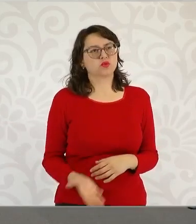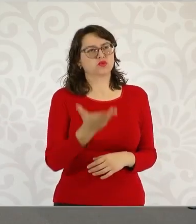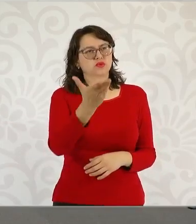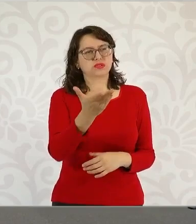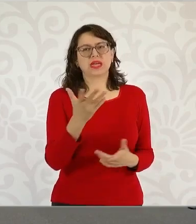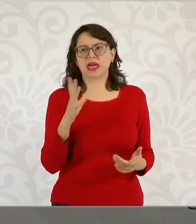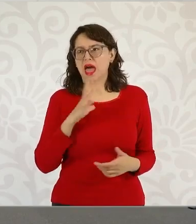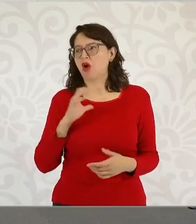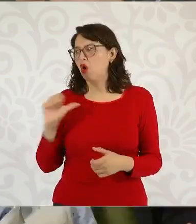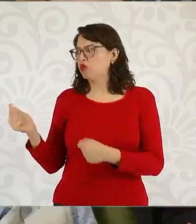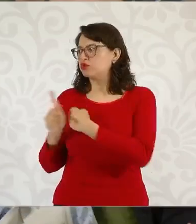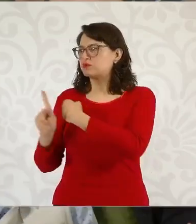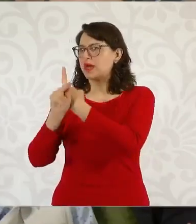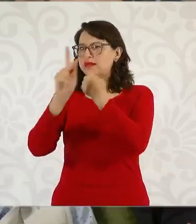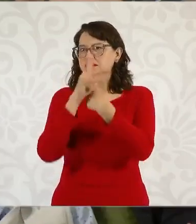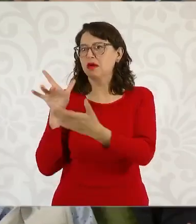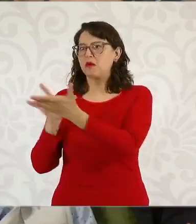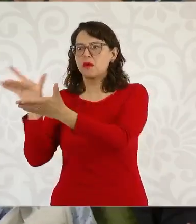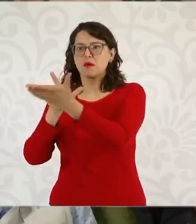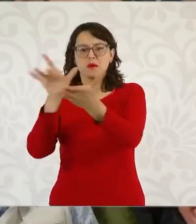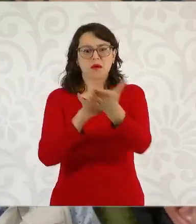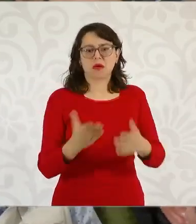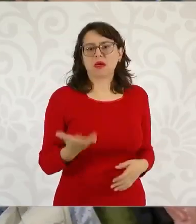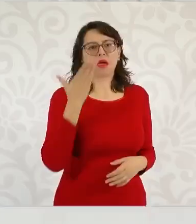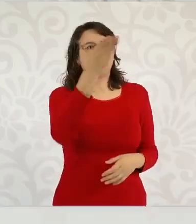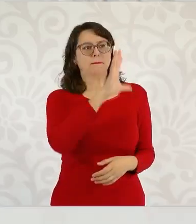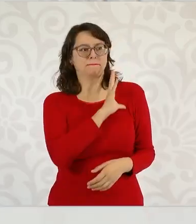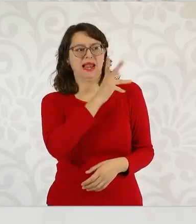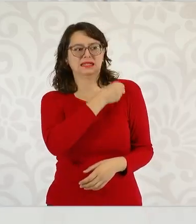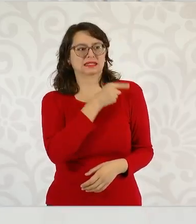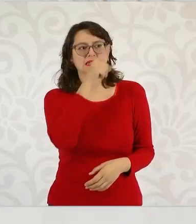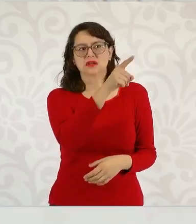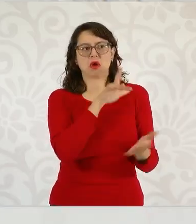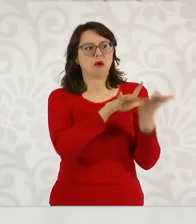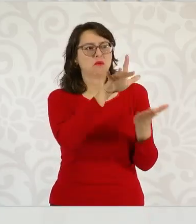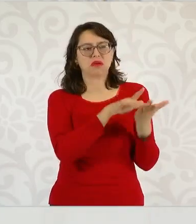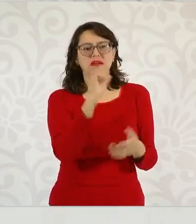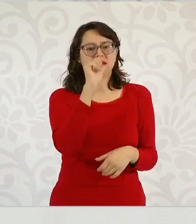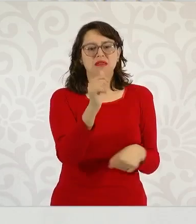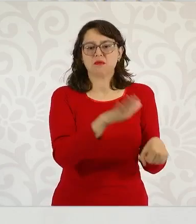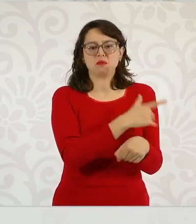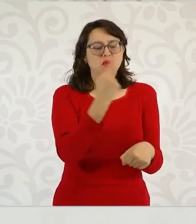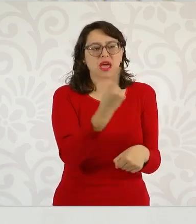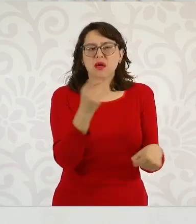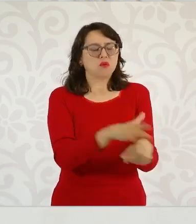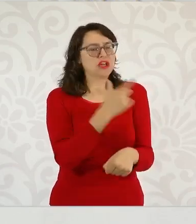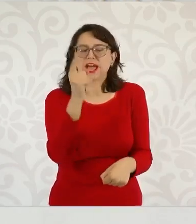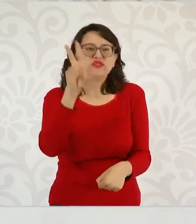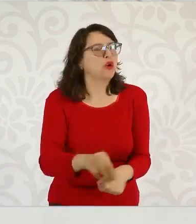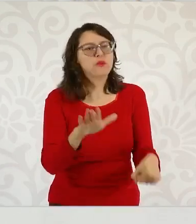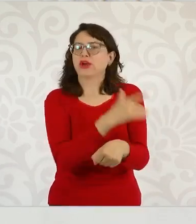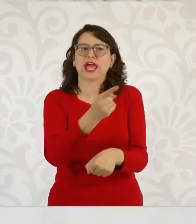por qué no solidarizarse con el pueblo palestino. Hemos hablado siempre de que México, a ver, ¿por qué no?